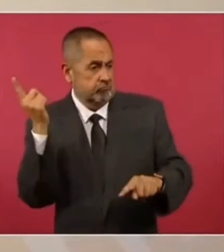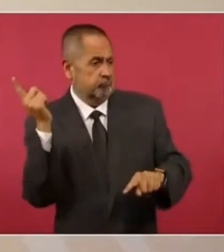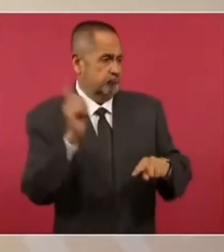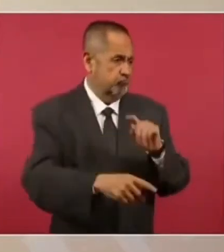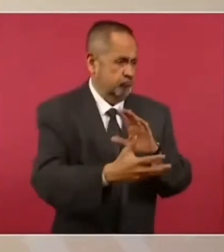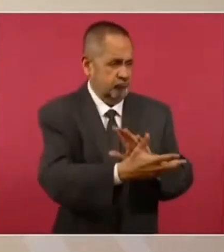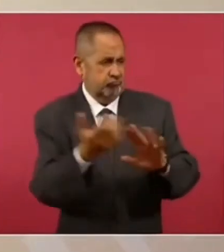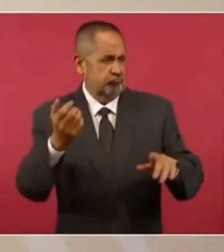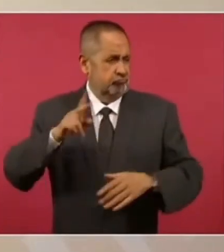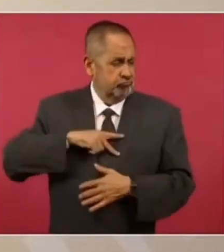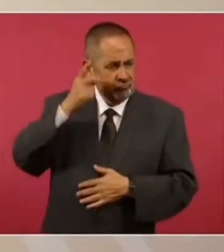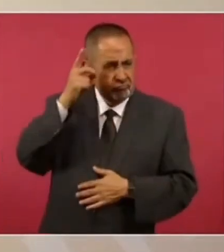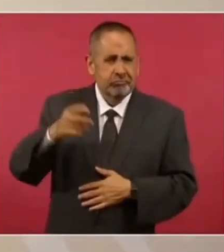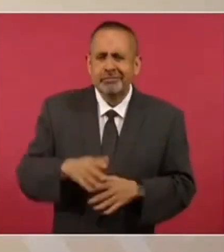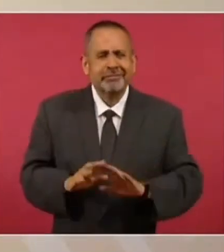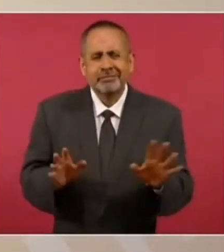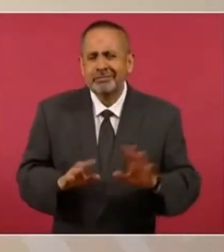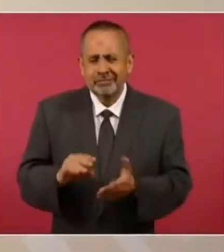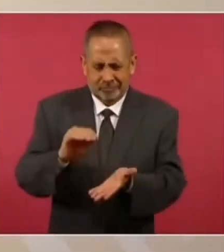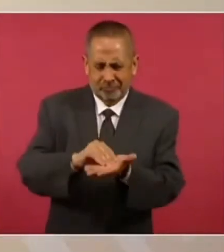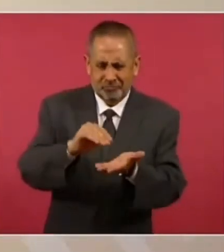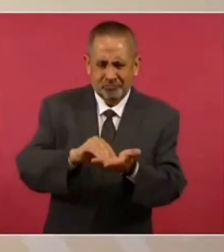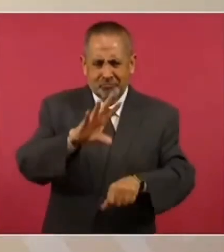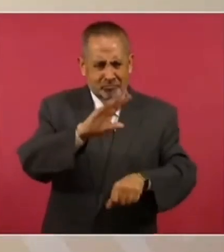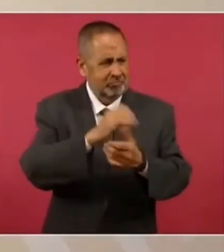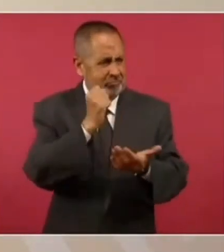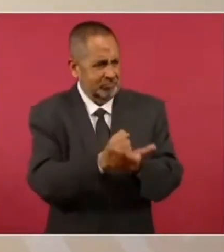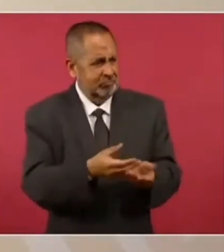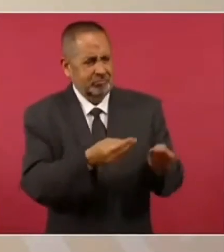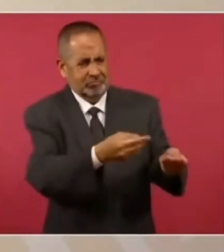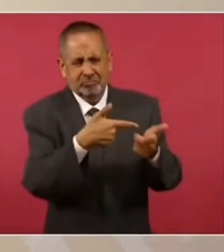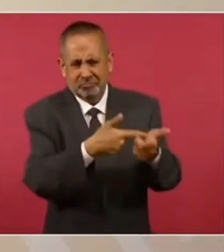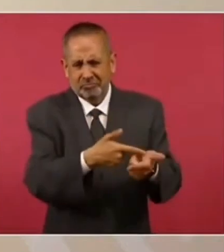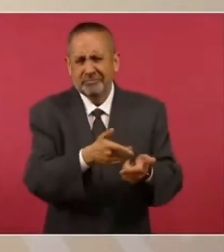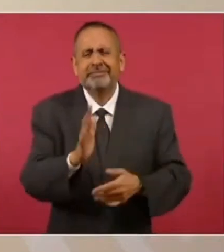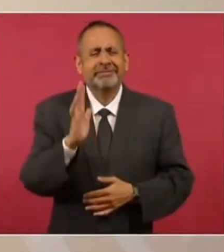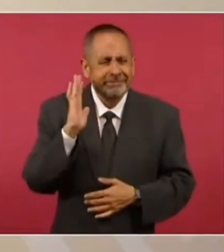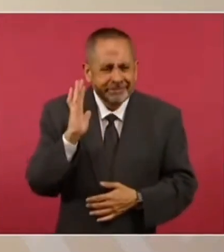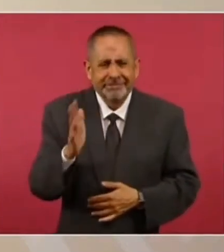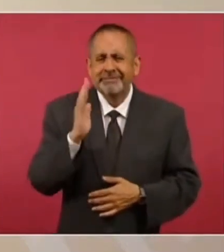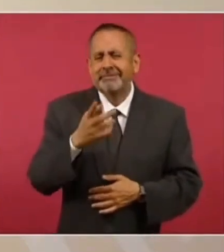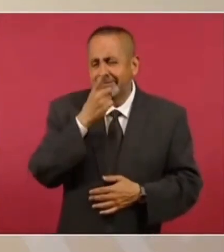expropiatoria, se conservan las concesiones. Ya dije